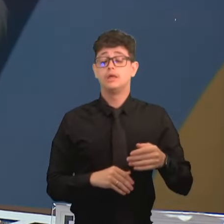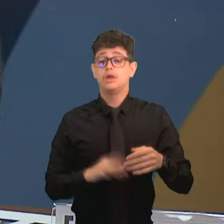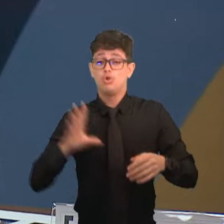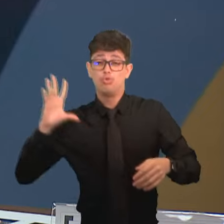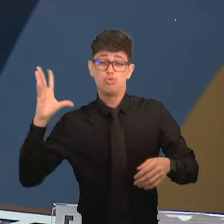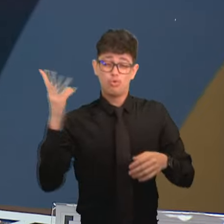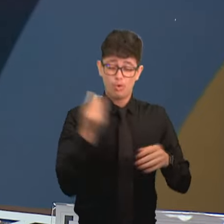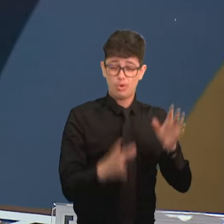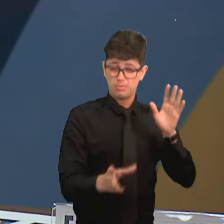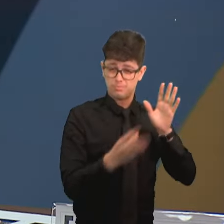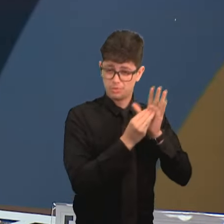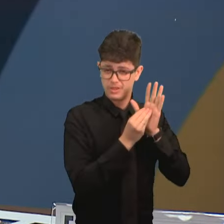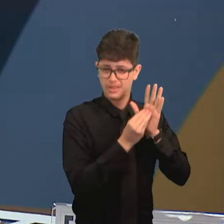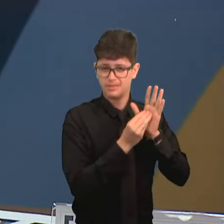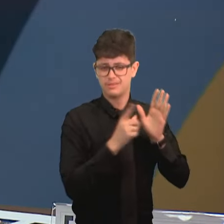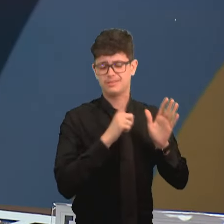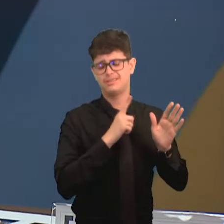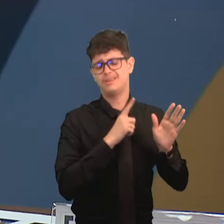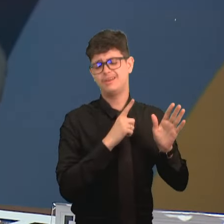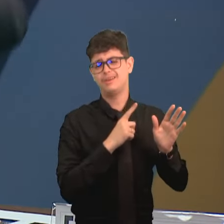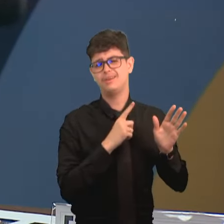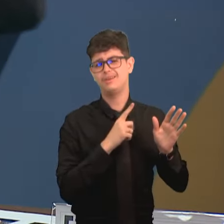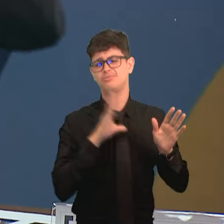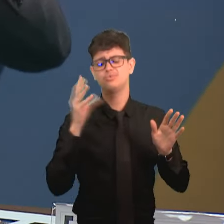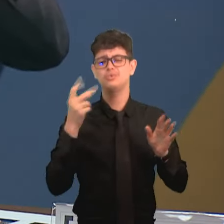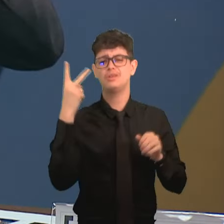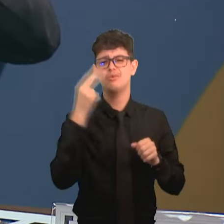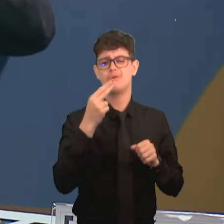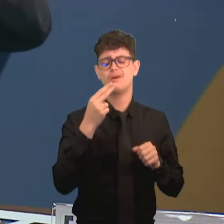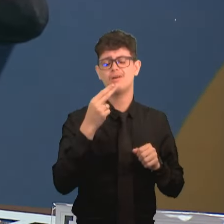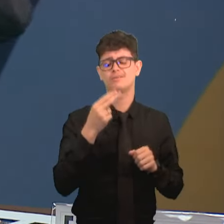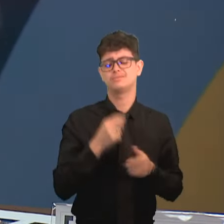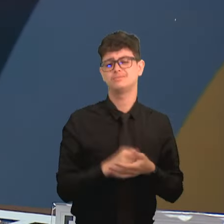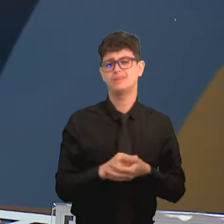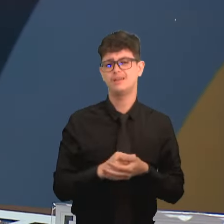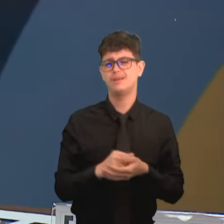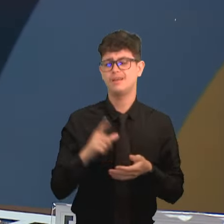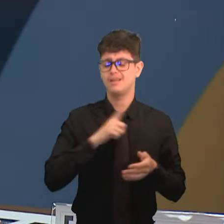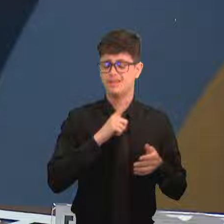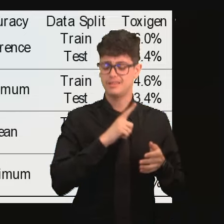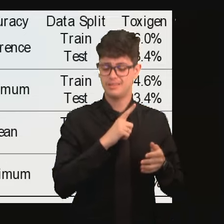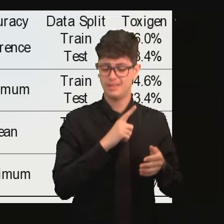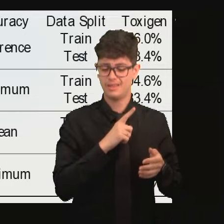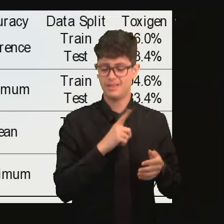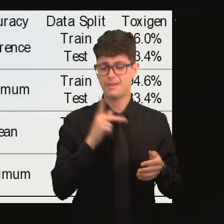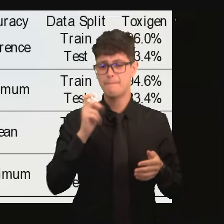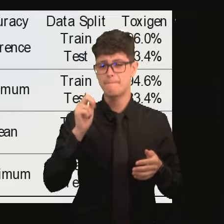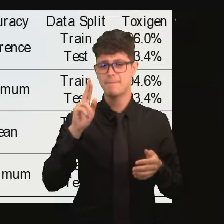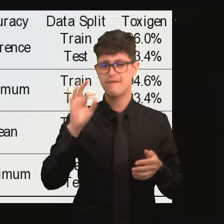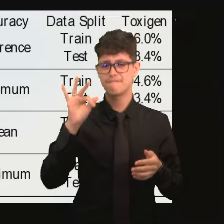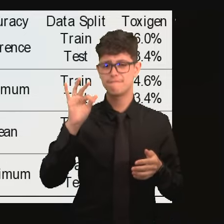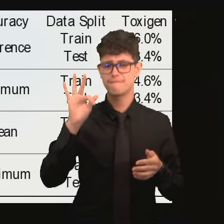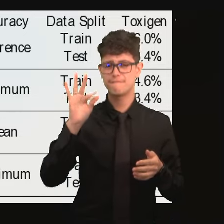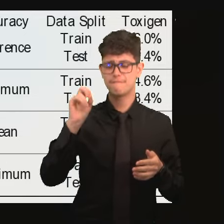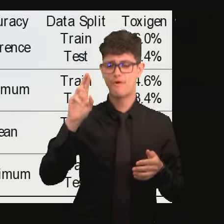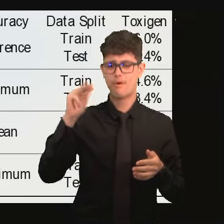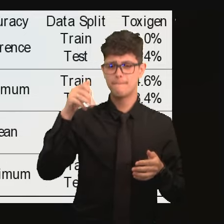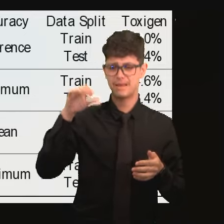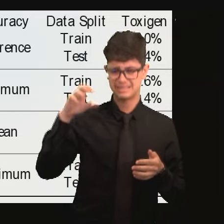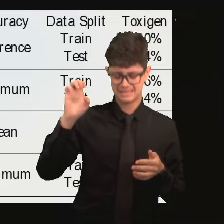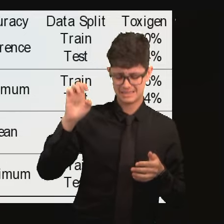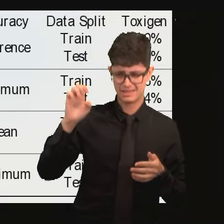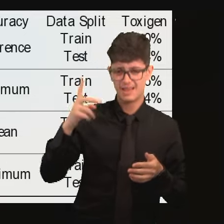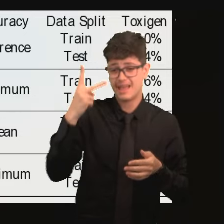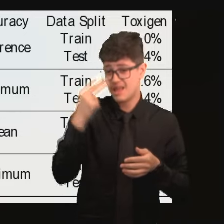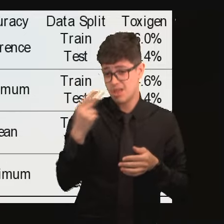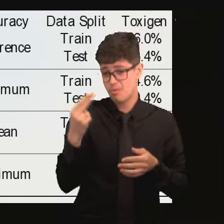esos modelos tienen más o menos la misma performance. Más o menos, el peor y el mejor modelo tiene una performance mediana con